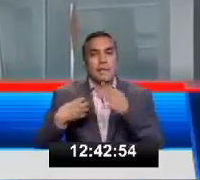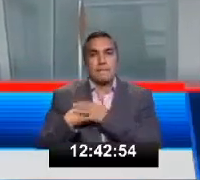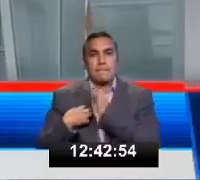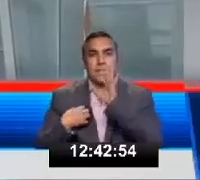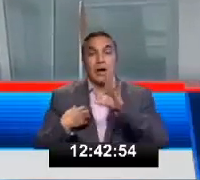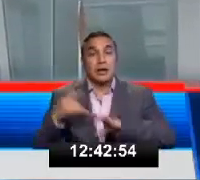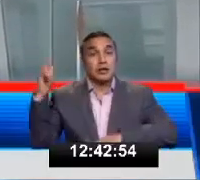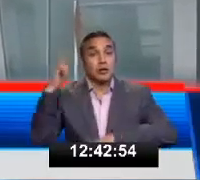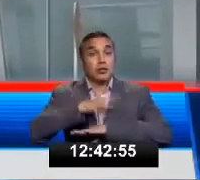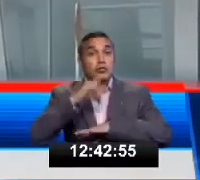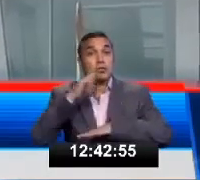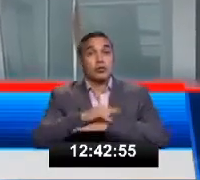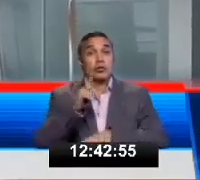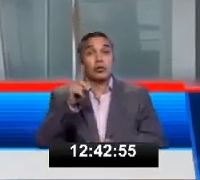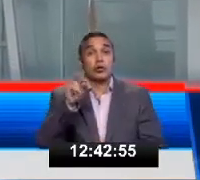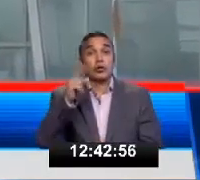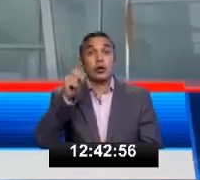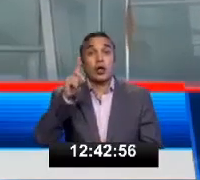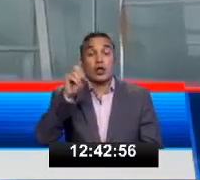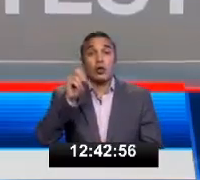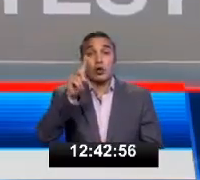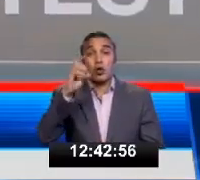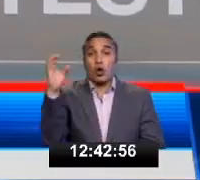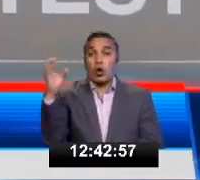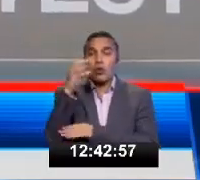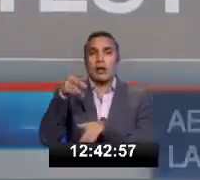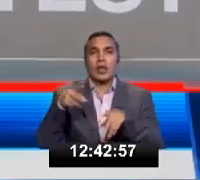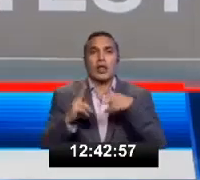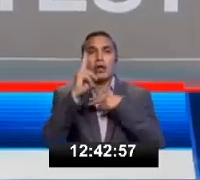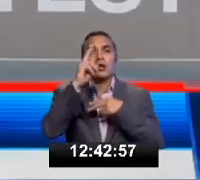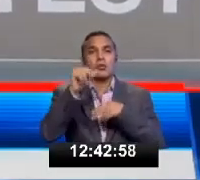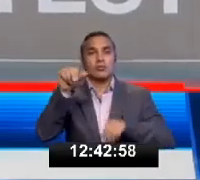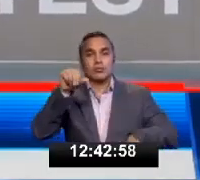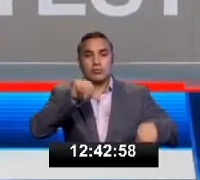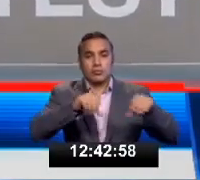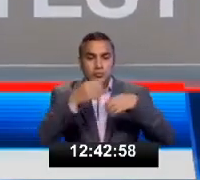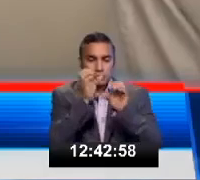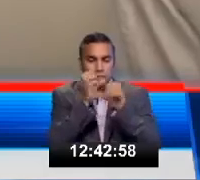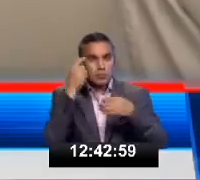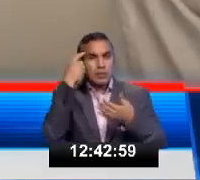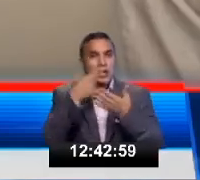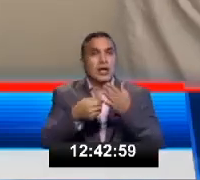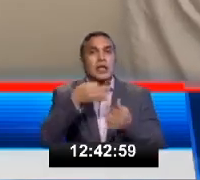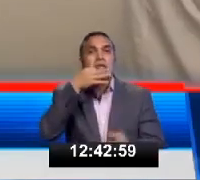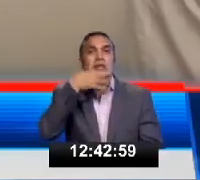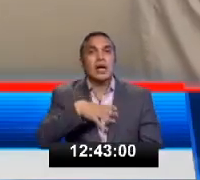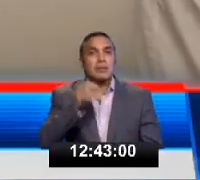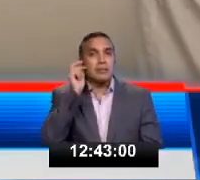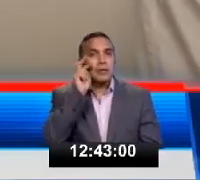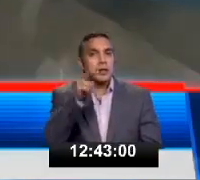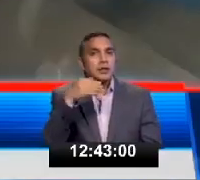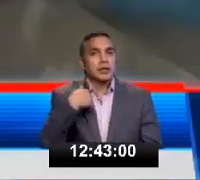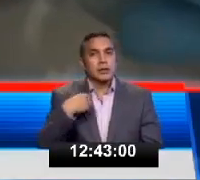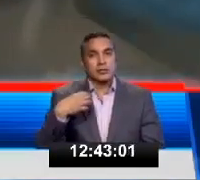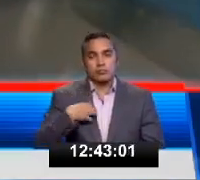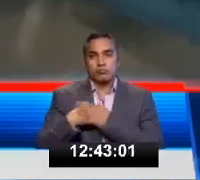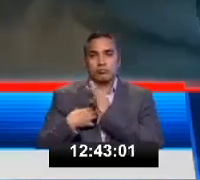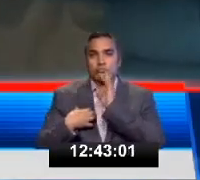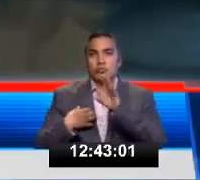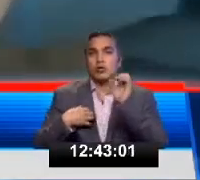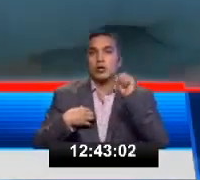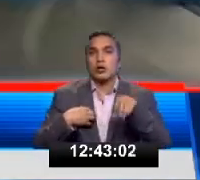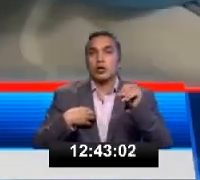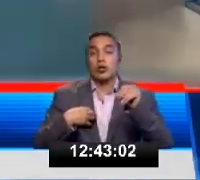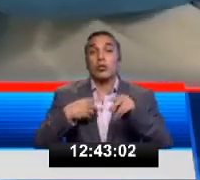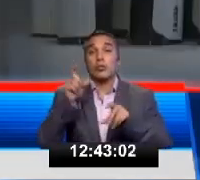internacional eldorado principal de colombia inauguró un laboratorio propio para la toma de pruebas de detección de coronavirus para los